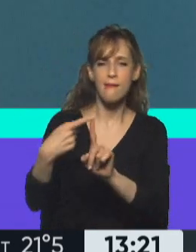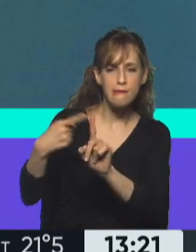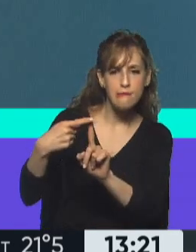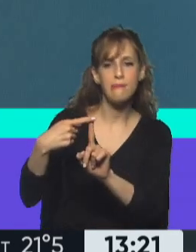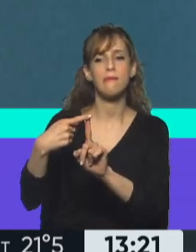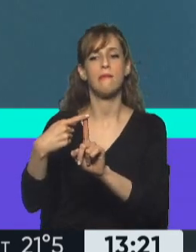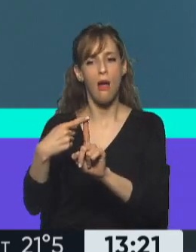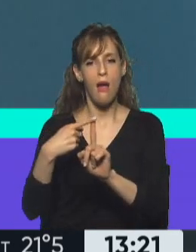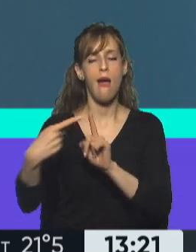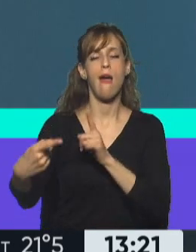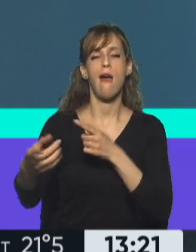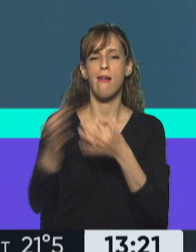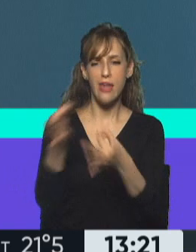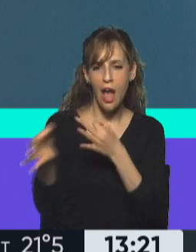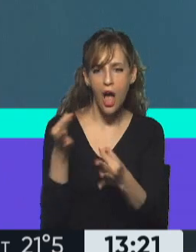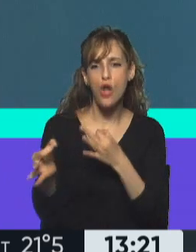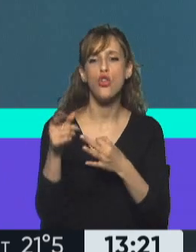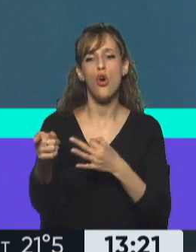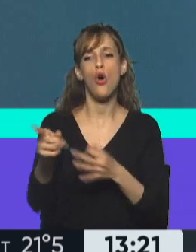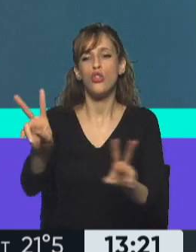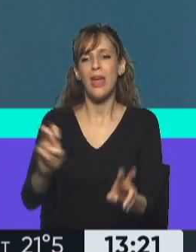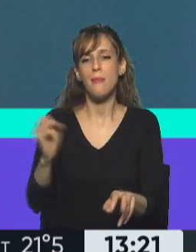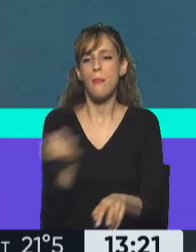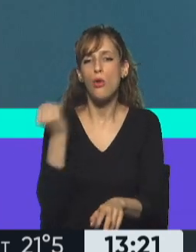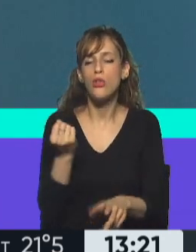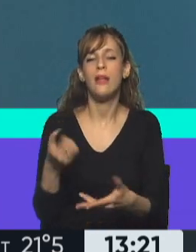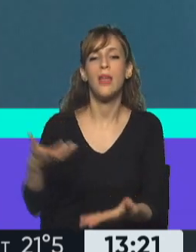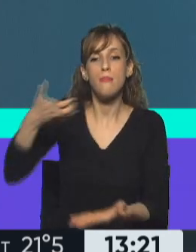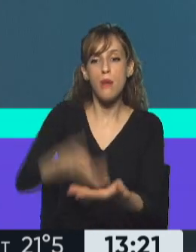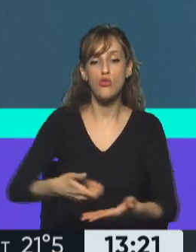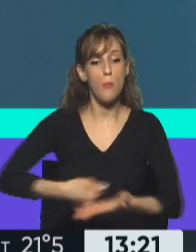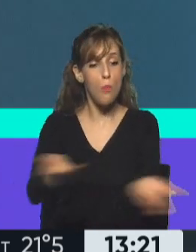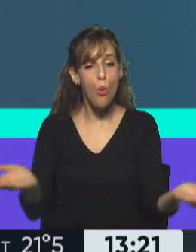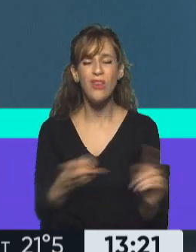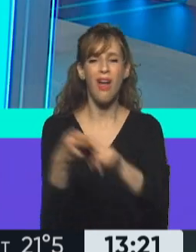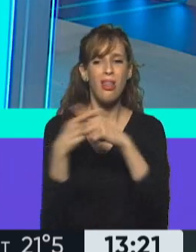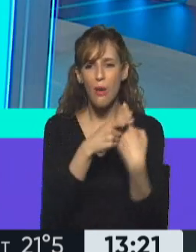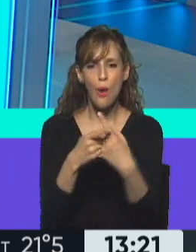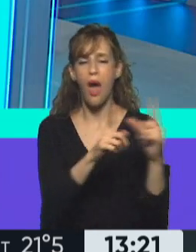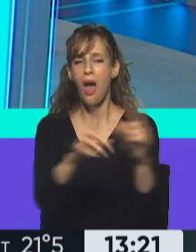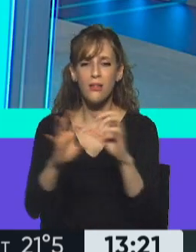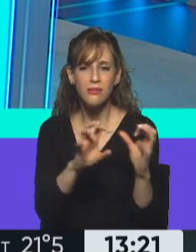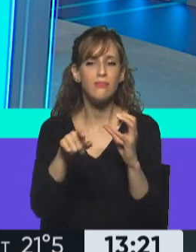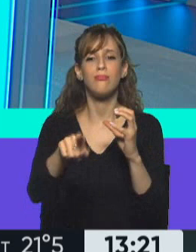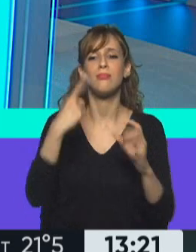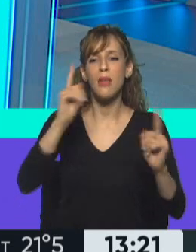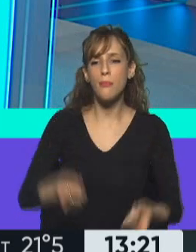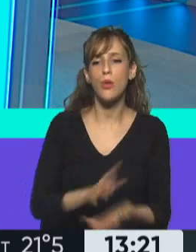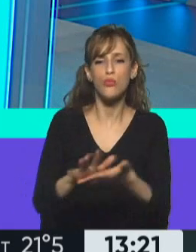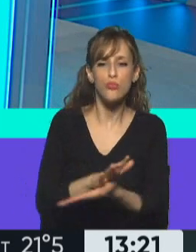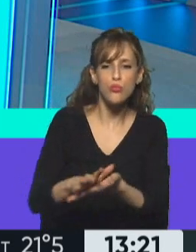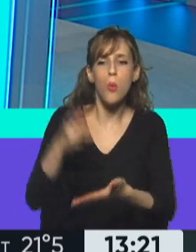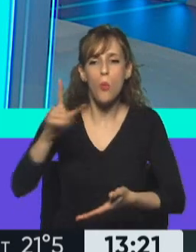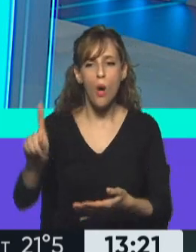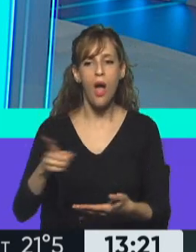inversión pública, de la necesidad de inversión pública, de discutir, básicamente de debatir qué íbamos a tener que tener como inversión pública